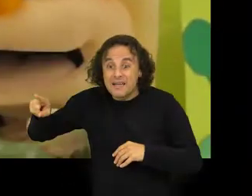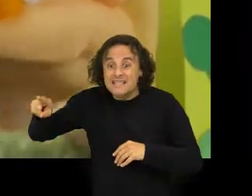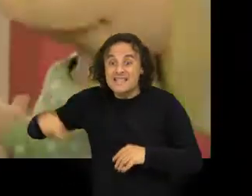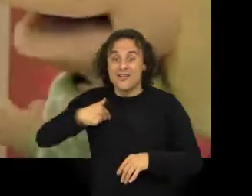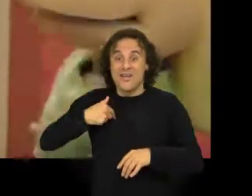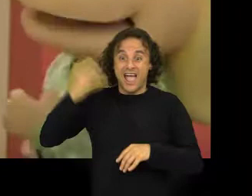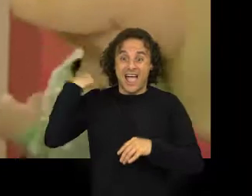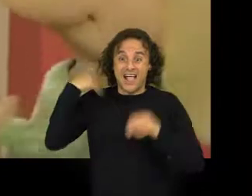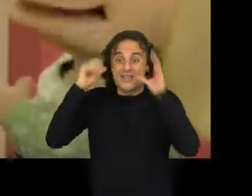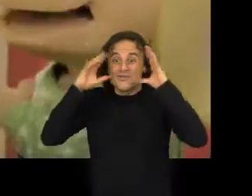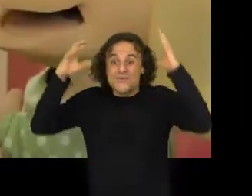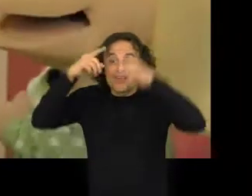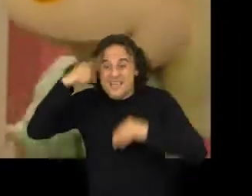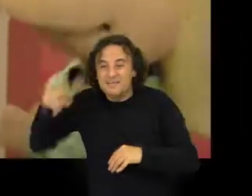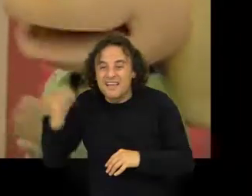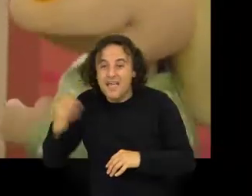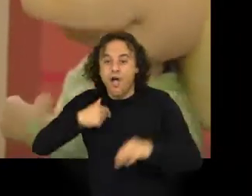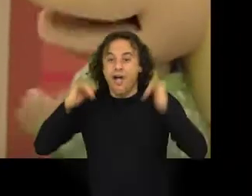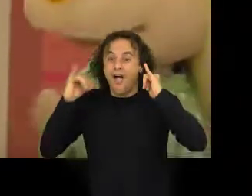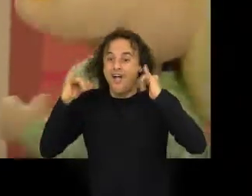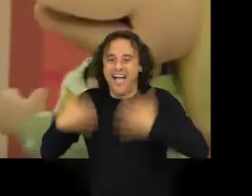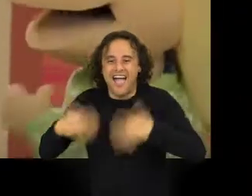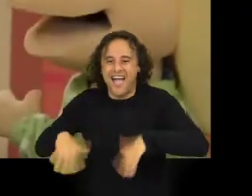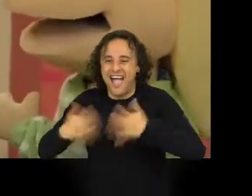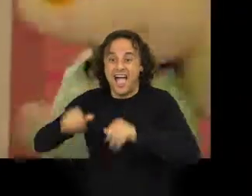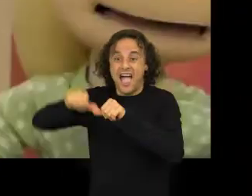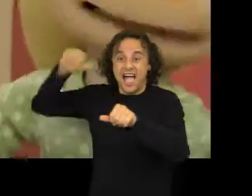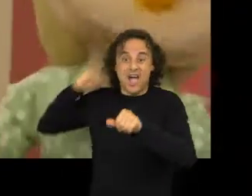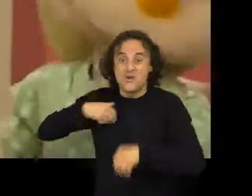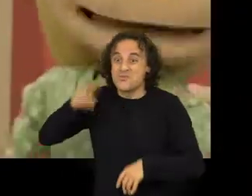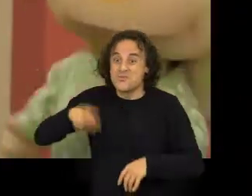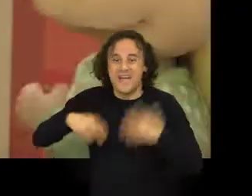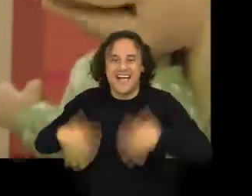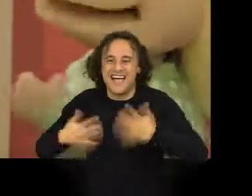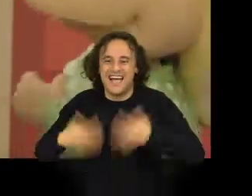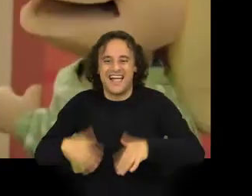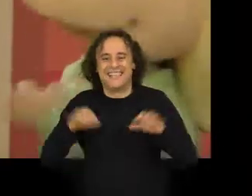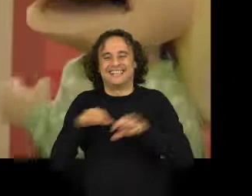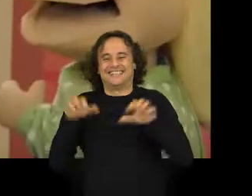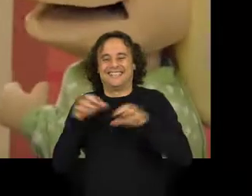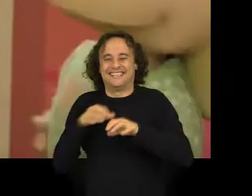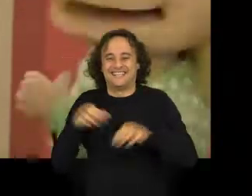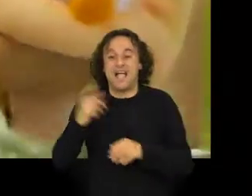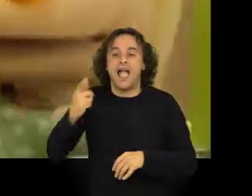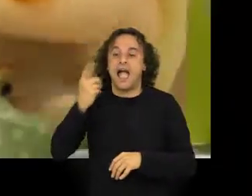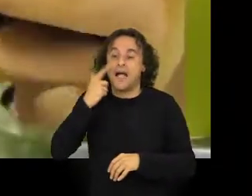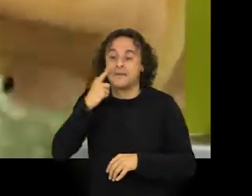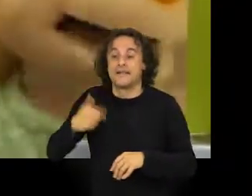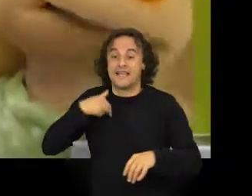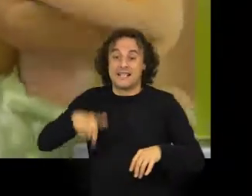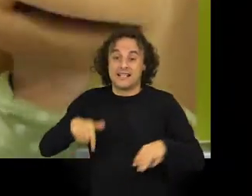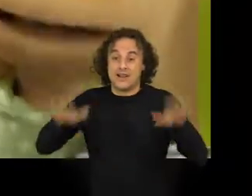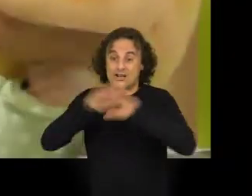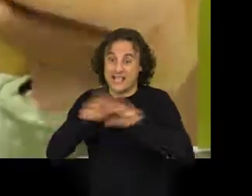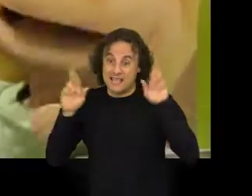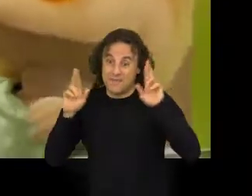Pili, sabes que soñei onte? Soñei algo divertidísimo. Nunca soñara algo tan divertido. A ver se